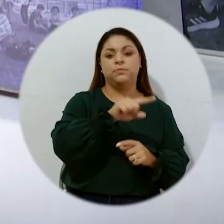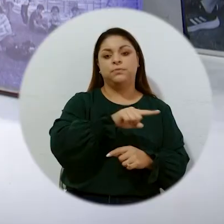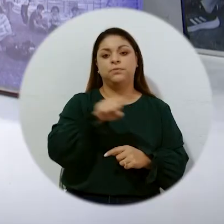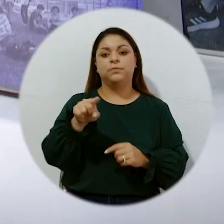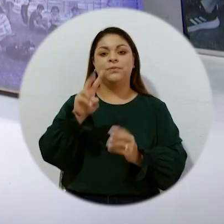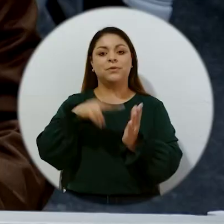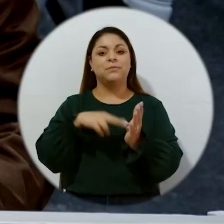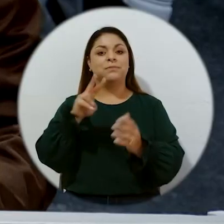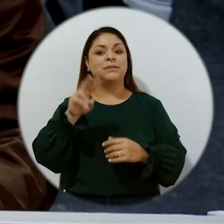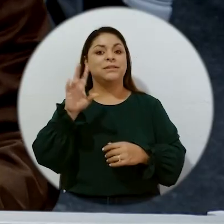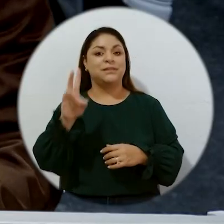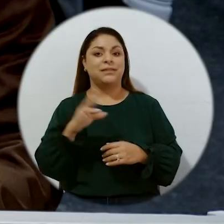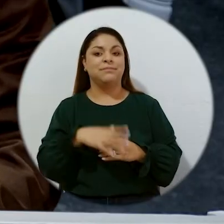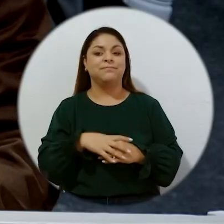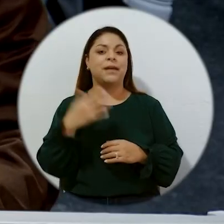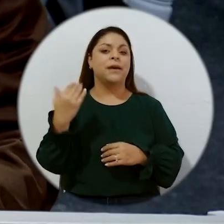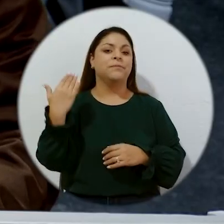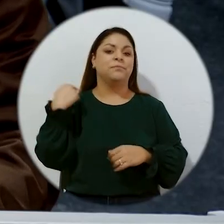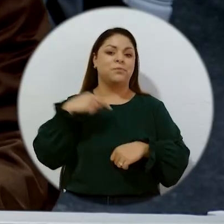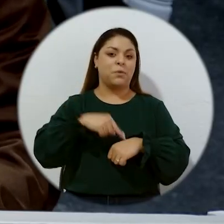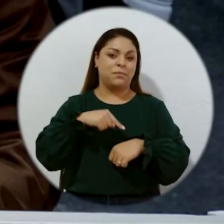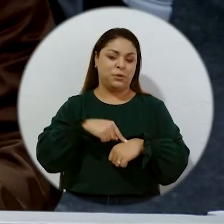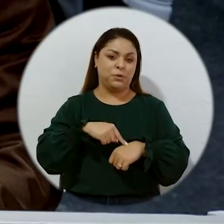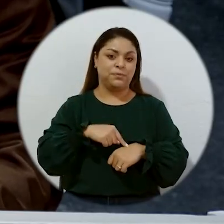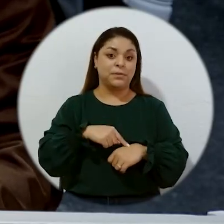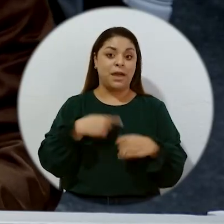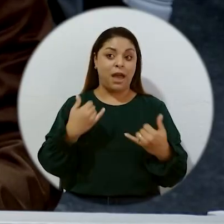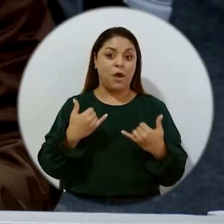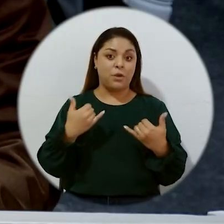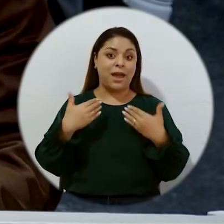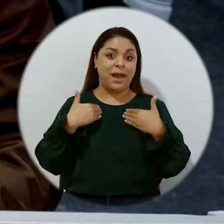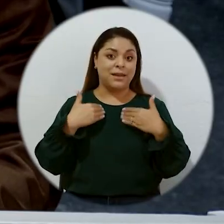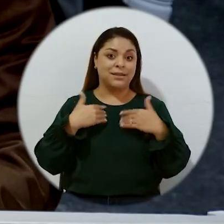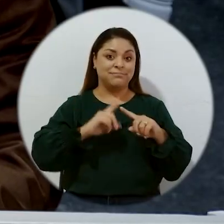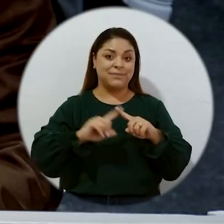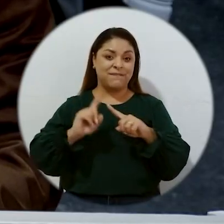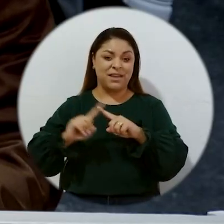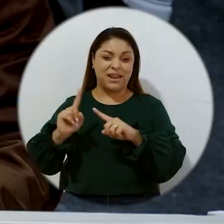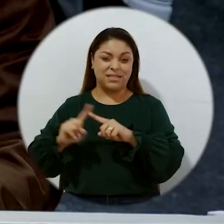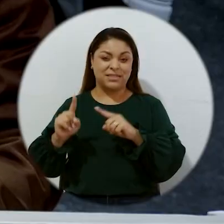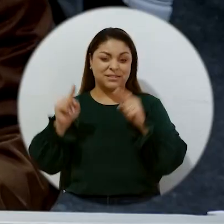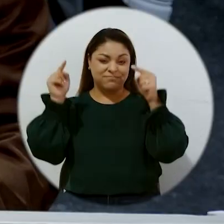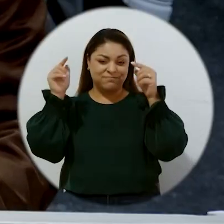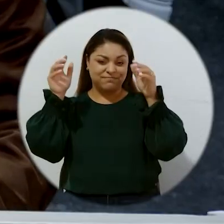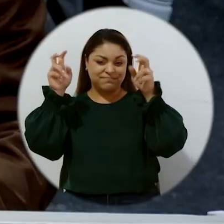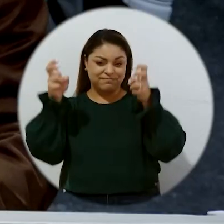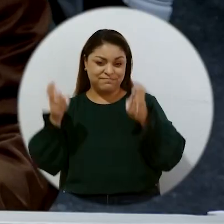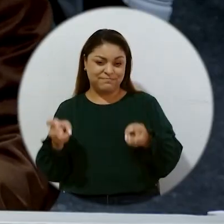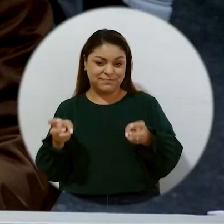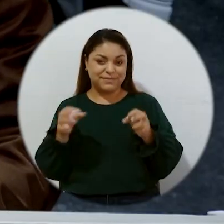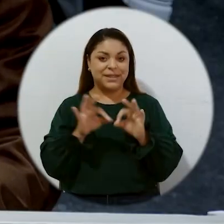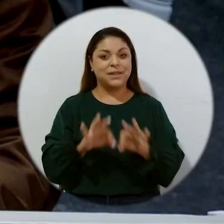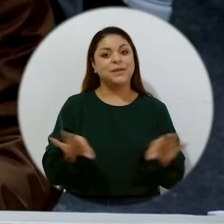2012-2027 en su momento. Y tiene varios ejes temáticos